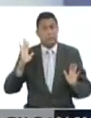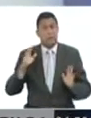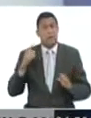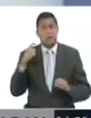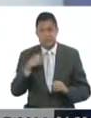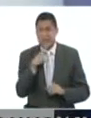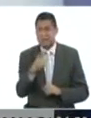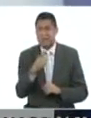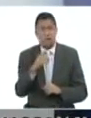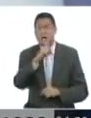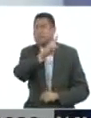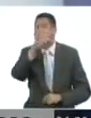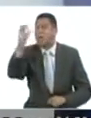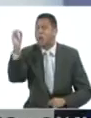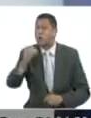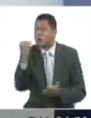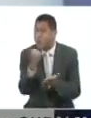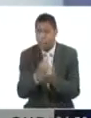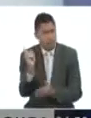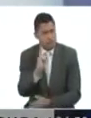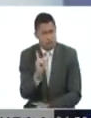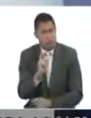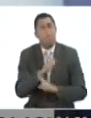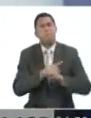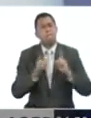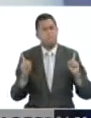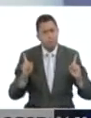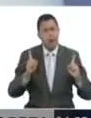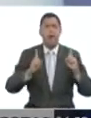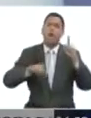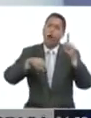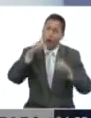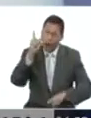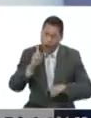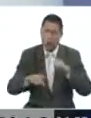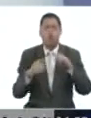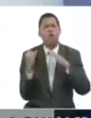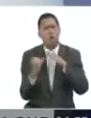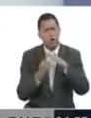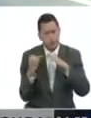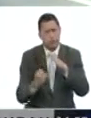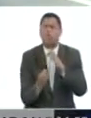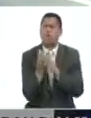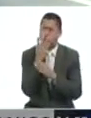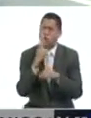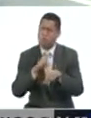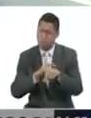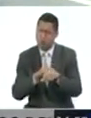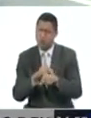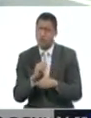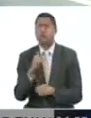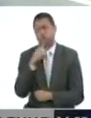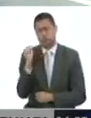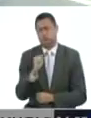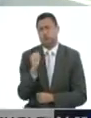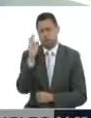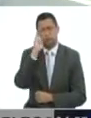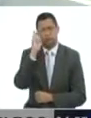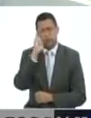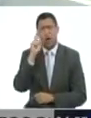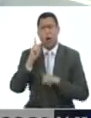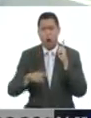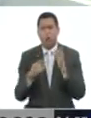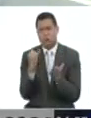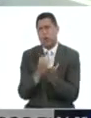decirlo que no está 100% comprobado. Pero, sin embargo, varias instituciones, fundaciones, médicos han... Indudablemente tiene un